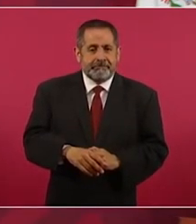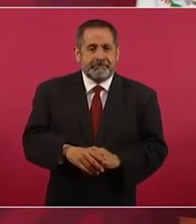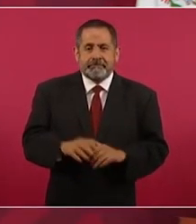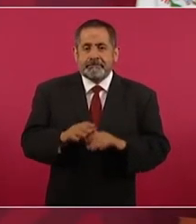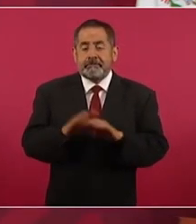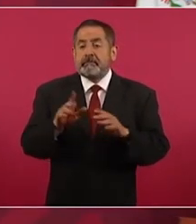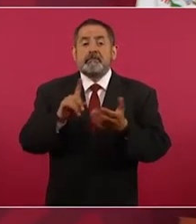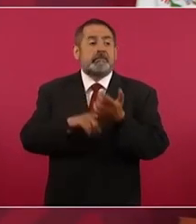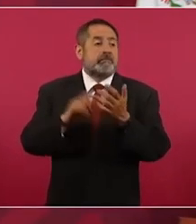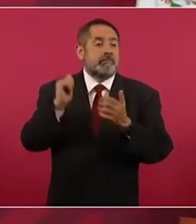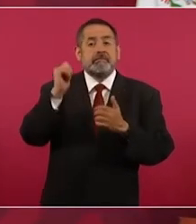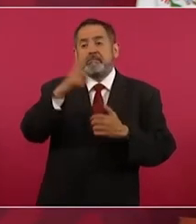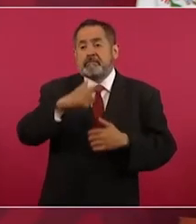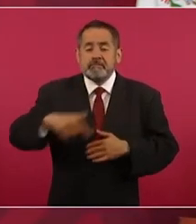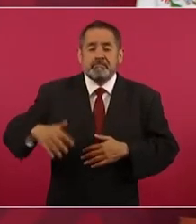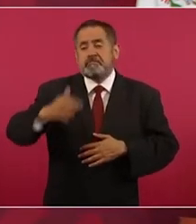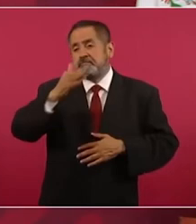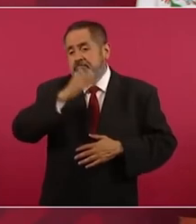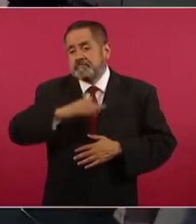una fiesta donde